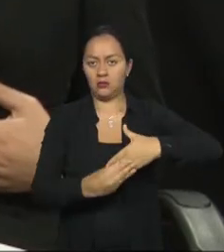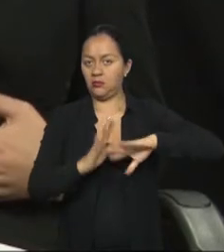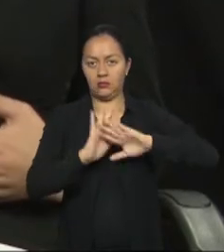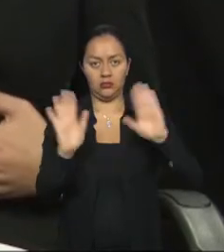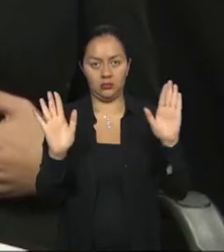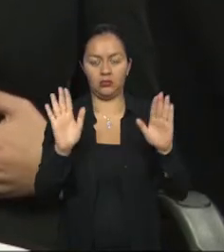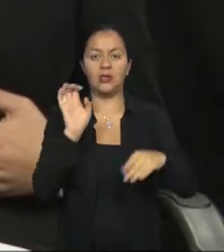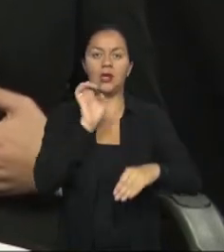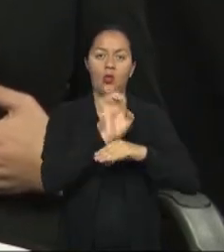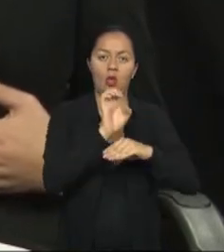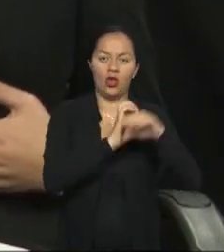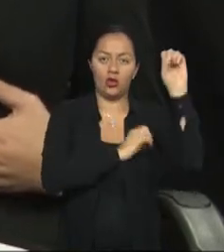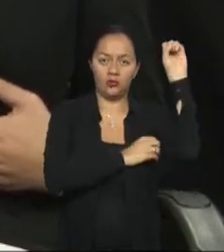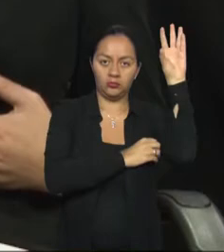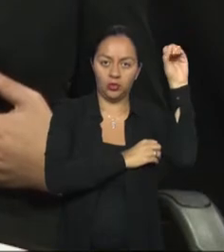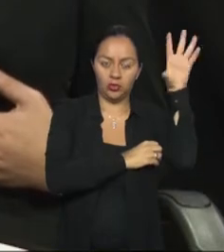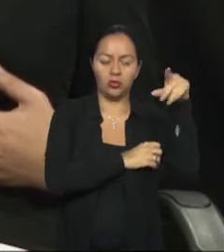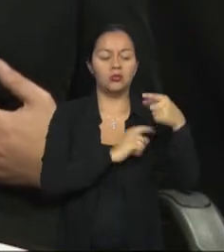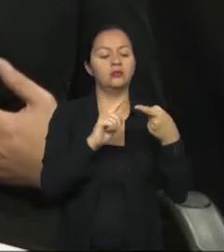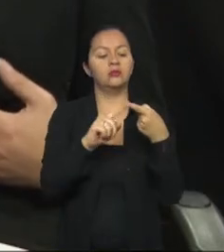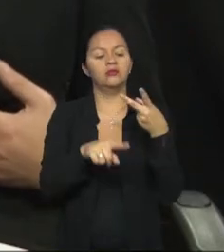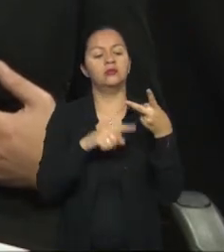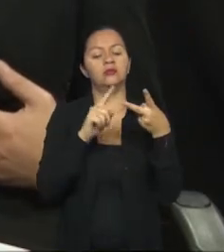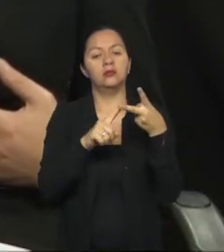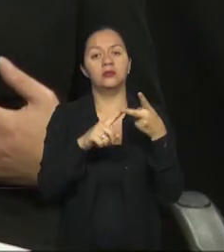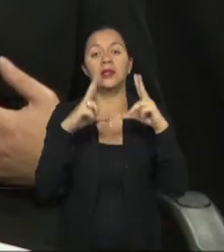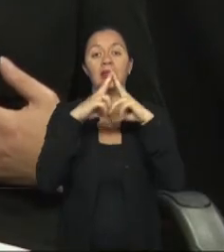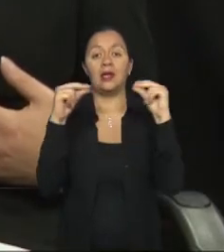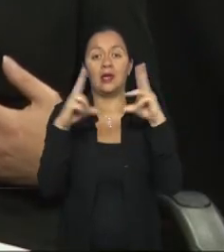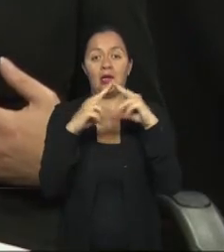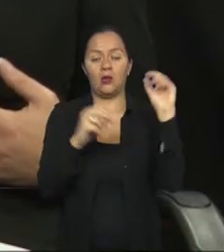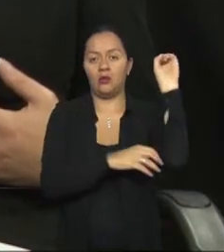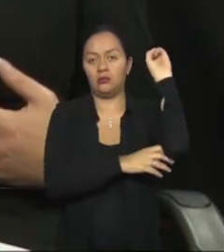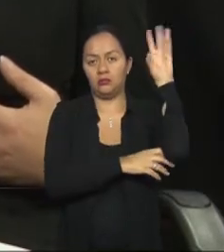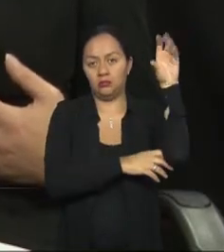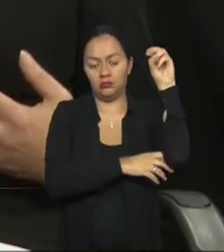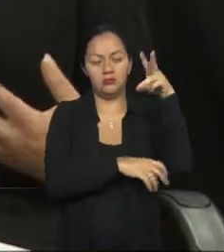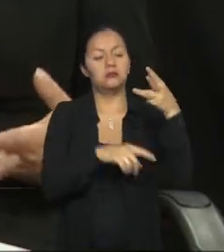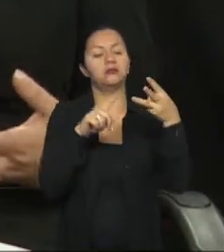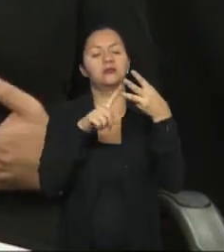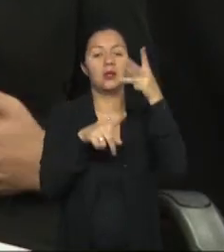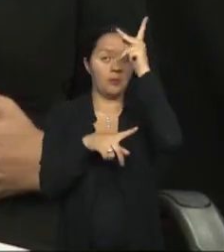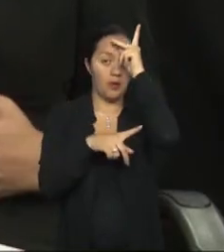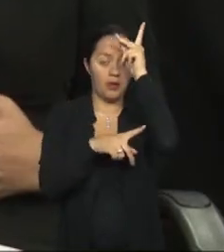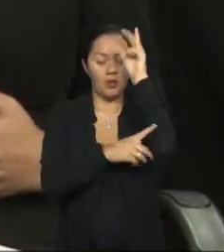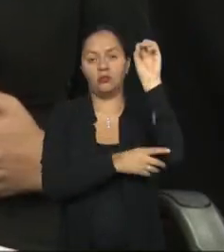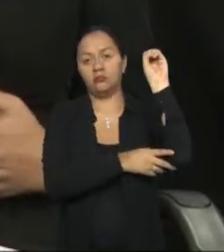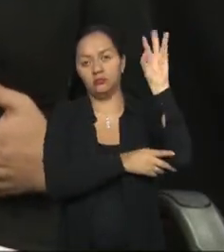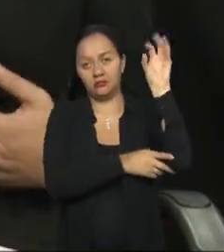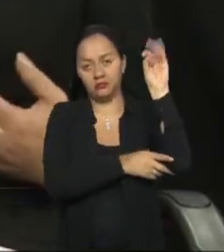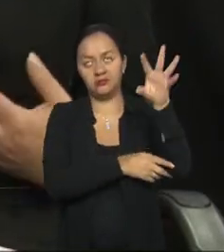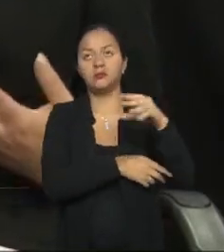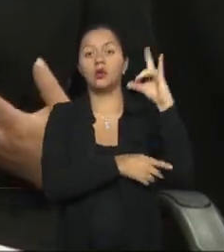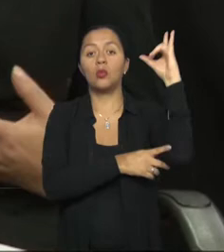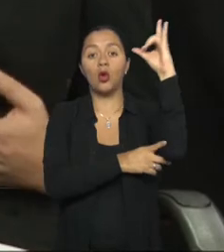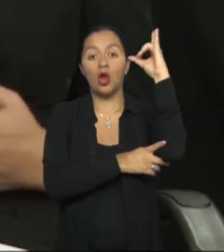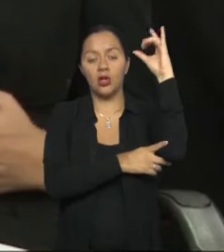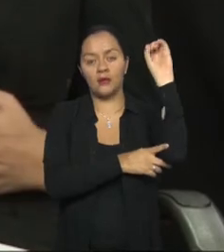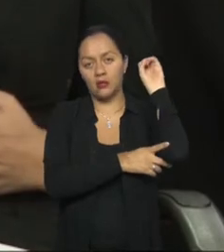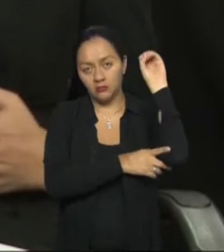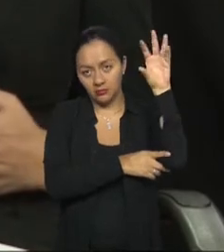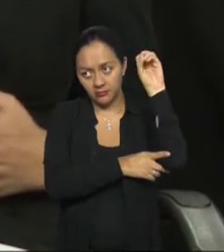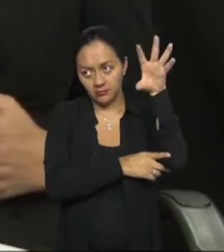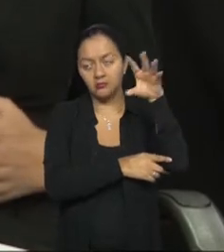ponentes de Ecuador, tenemos ponentes de Nicaragua, de Perú, de Bolivia, de los